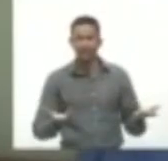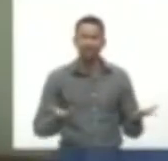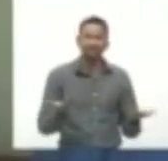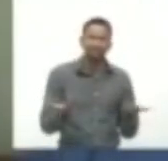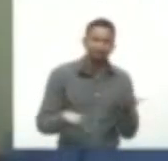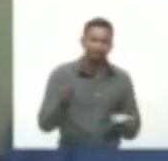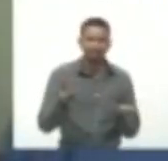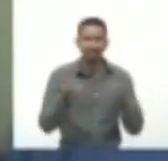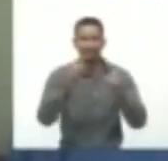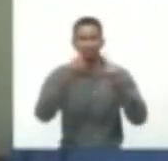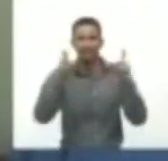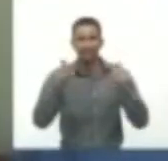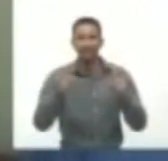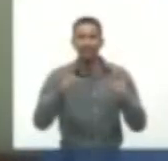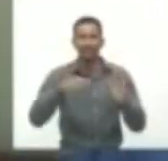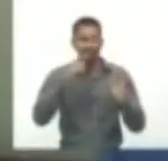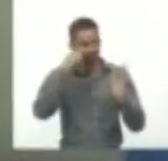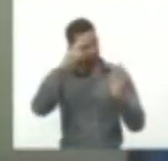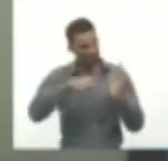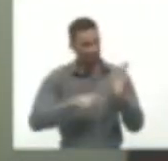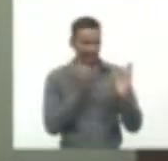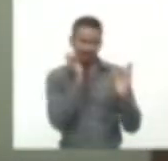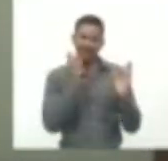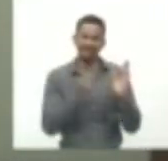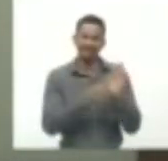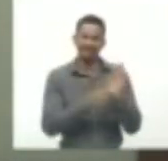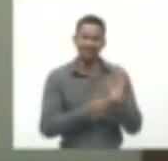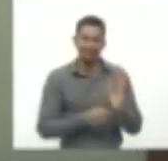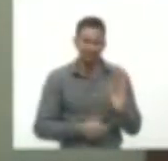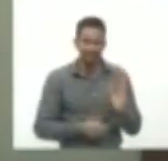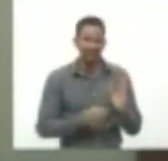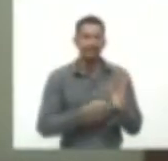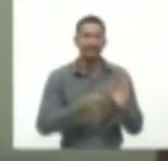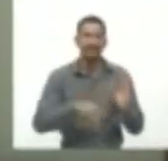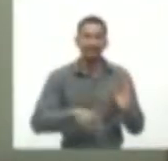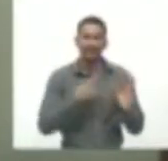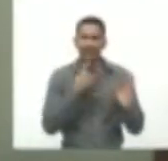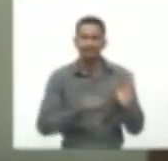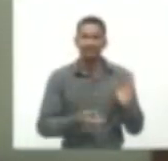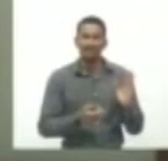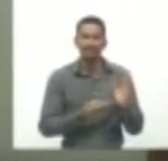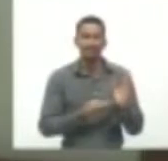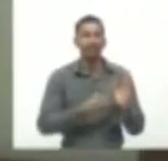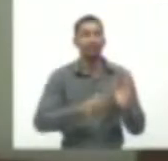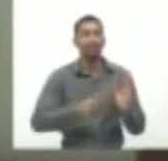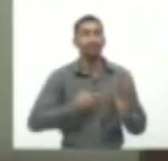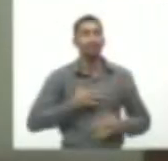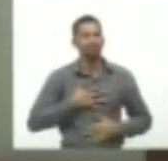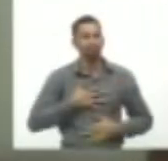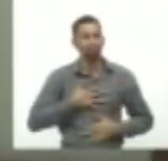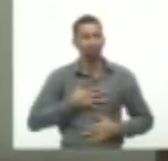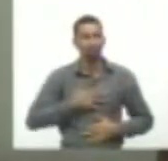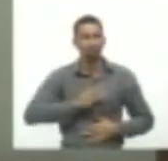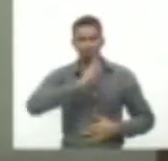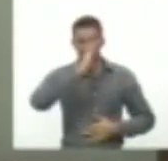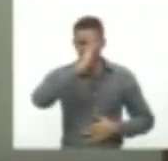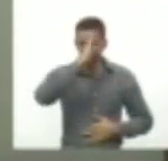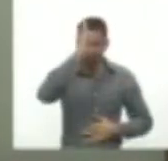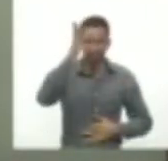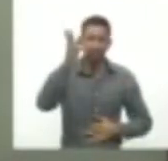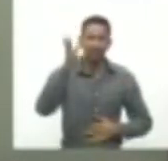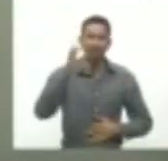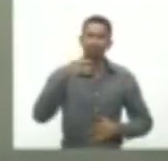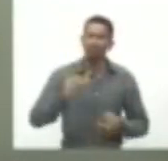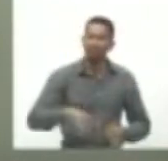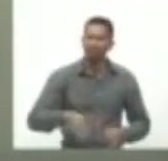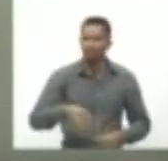nos parece gravísimo en lo que hace referencia a nuestras costumbres en los fines de